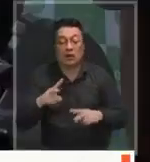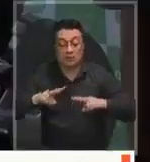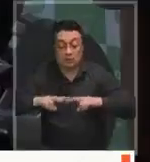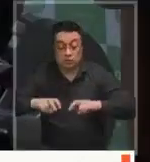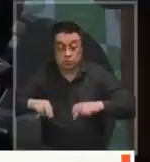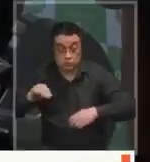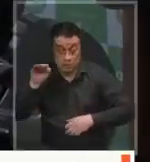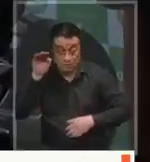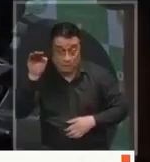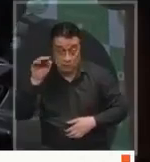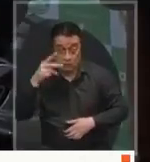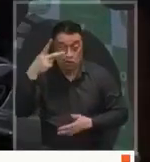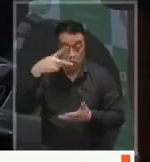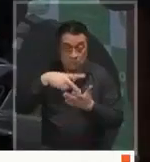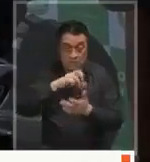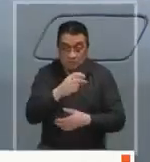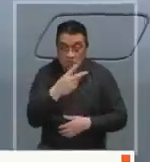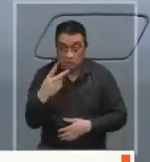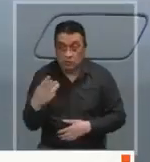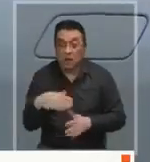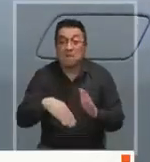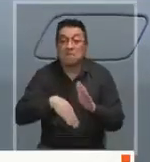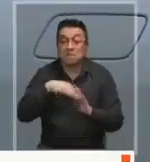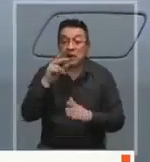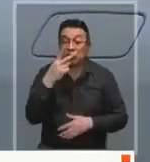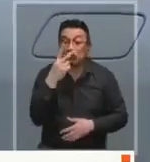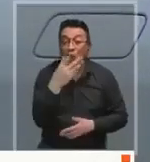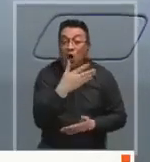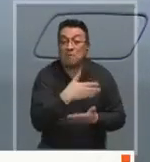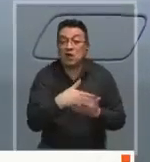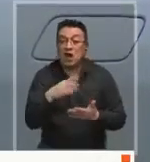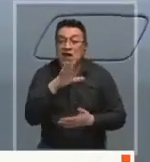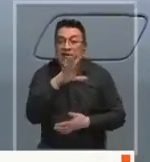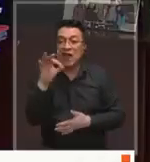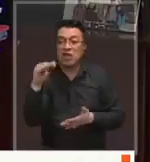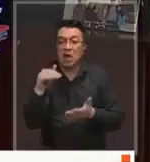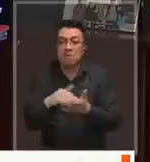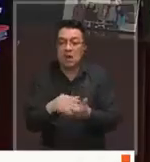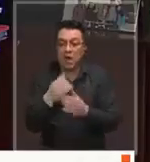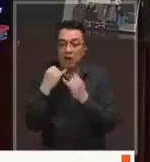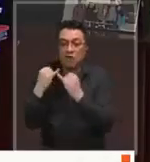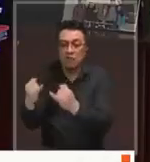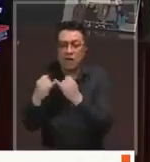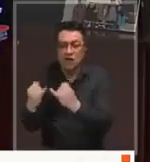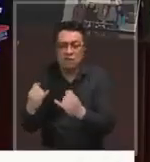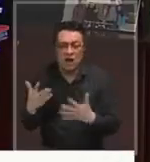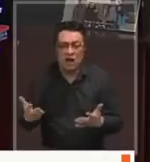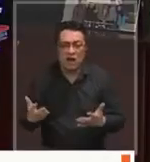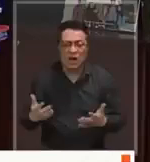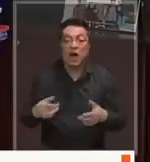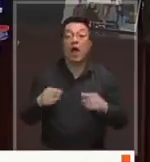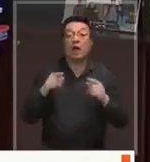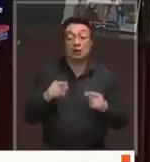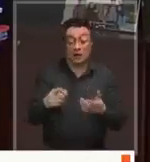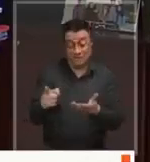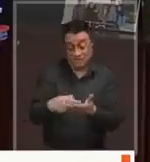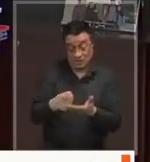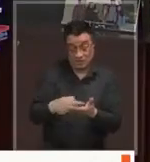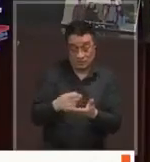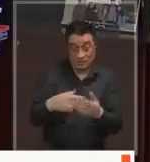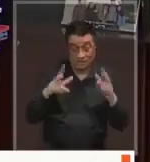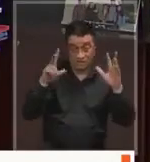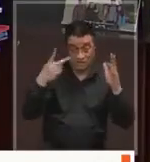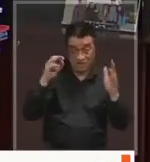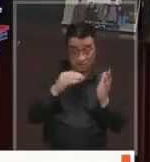en 2022, recibieron más de 2 millones 500 mil reportes de este tipo. ¿Qué va a llevar esto? Que los billetes de alto valor van a